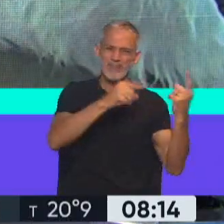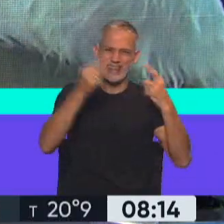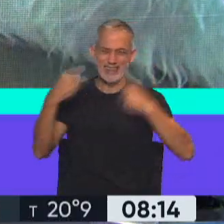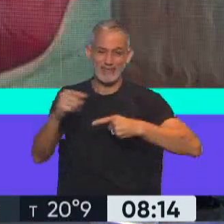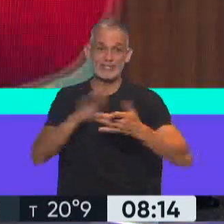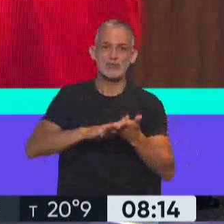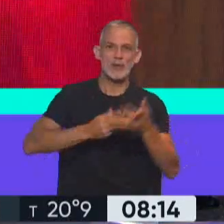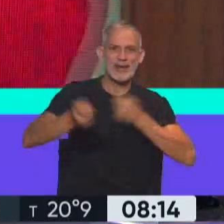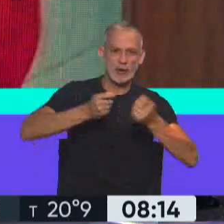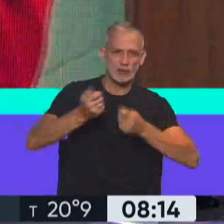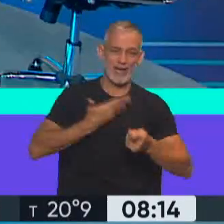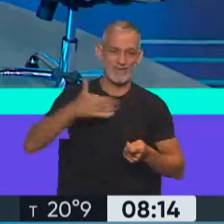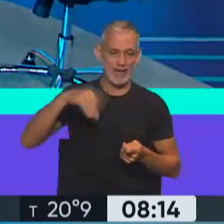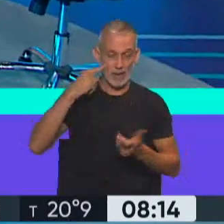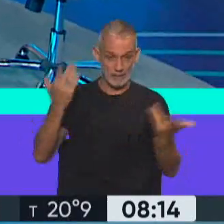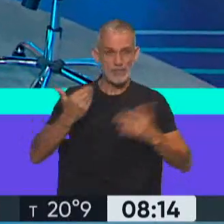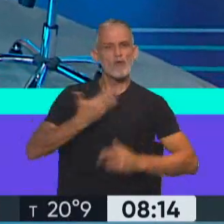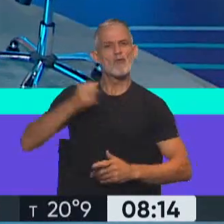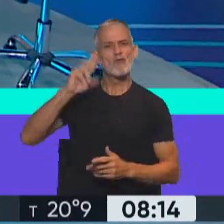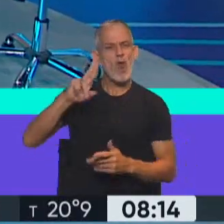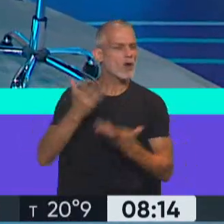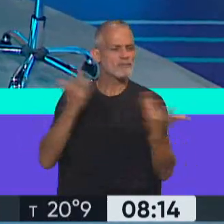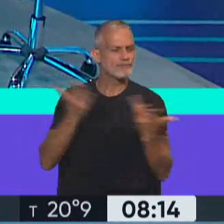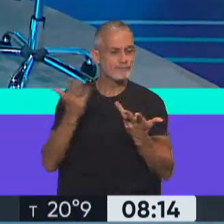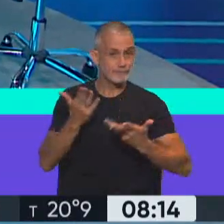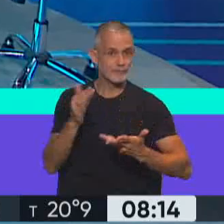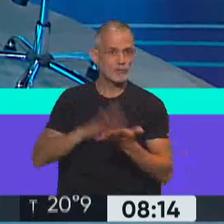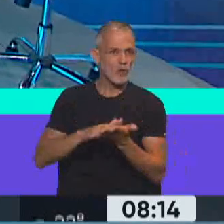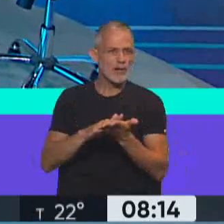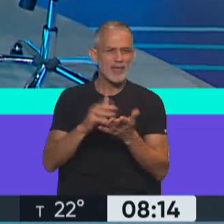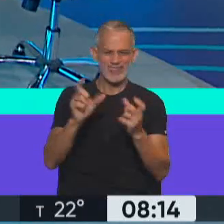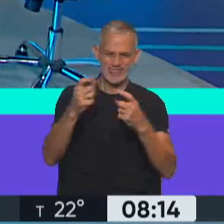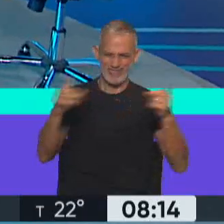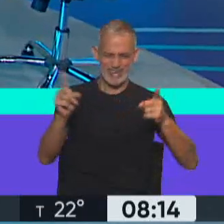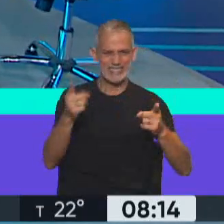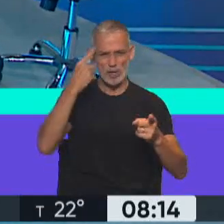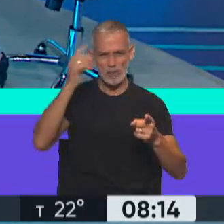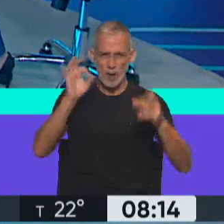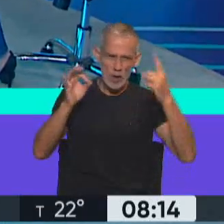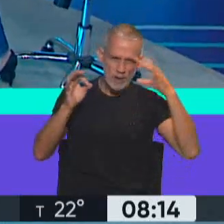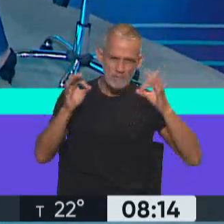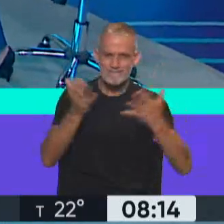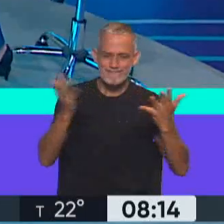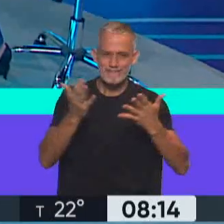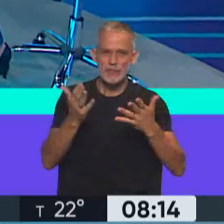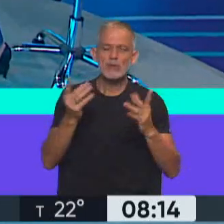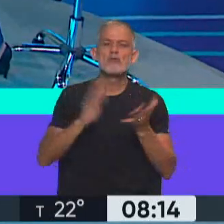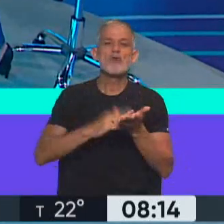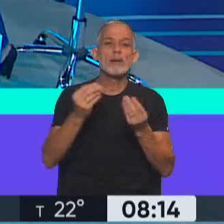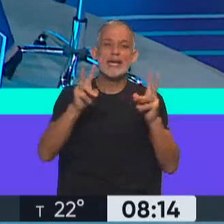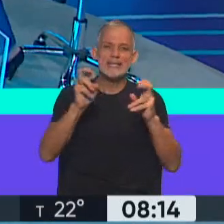la negociación con el fondo. Flor, diferencias que tienen que ver precisamente con lo que decía Fer, esta letra